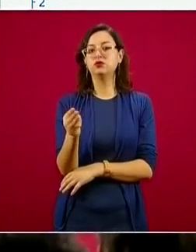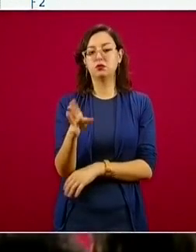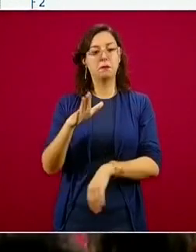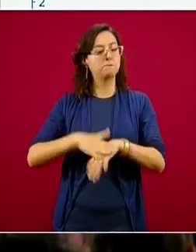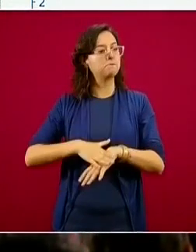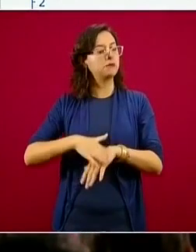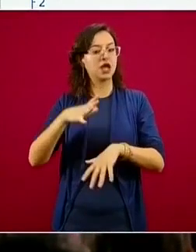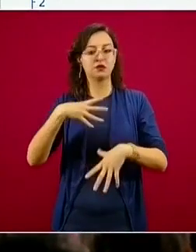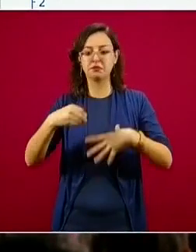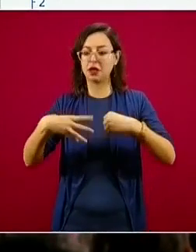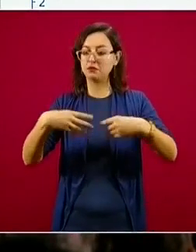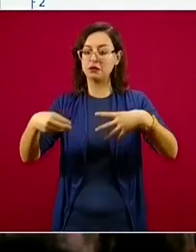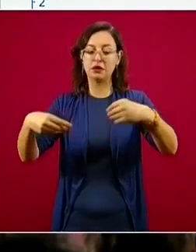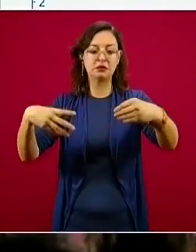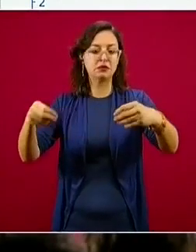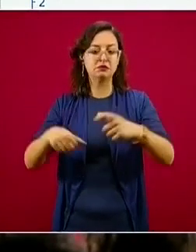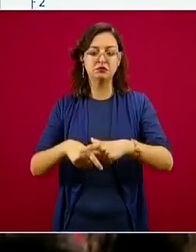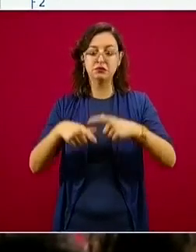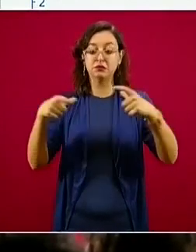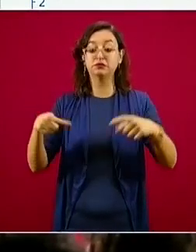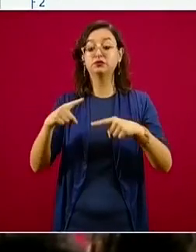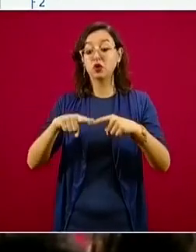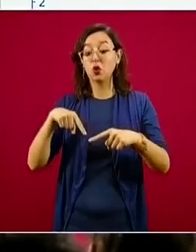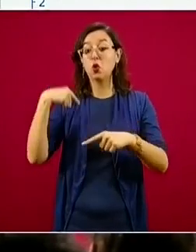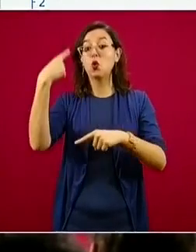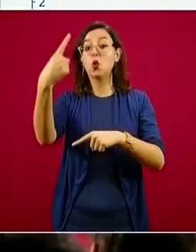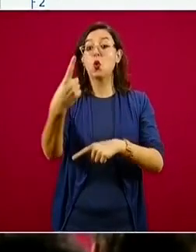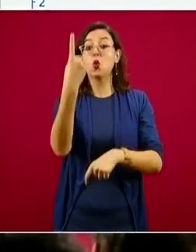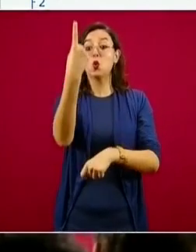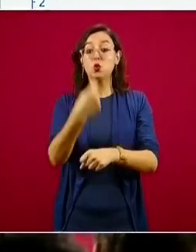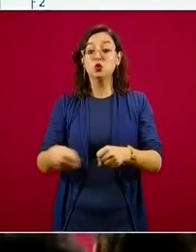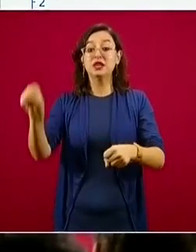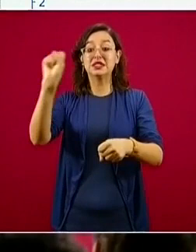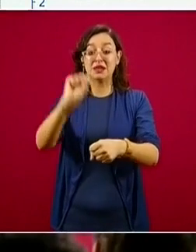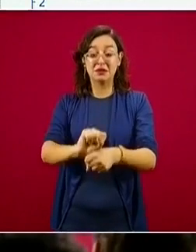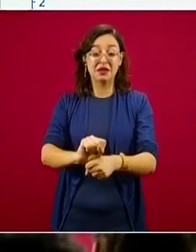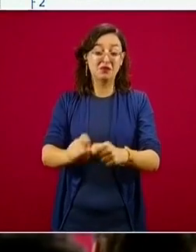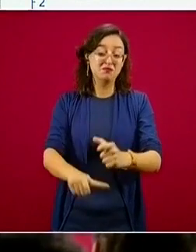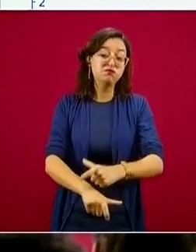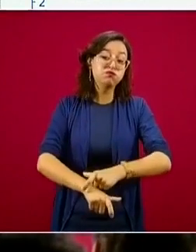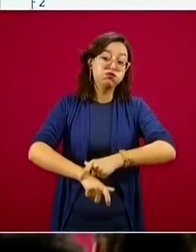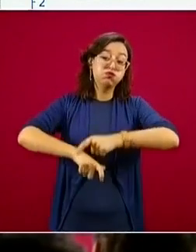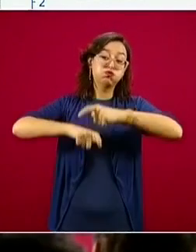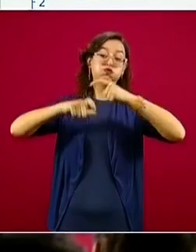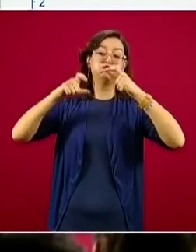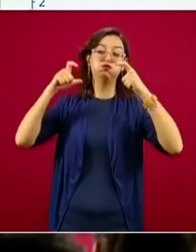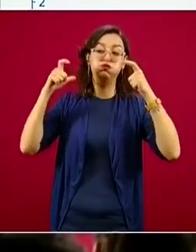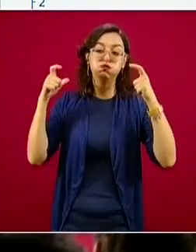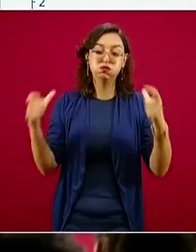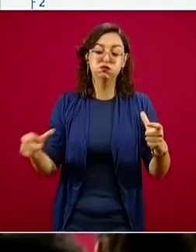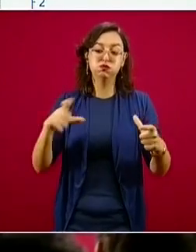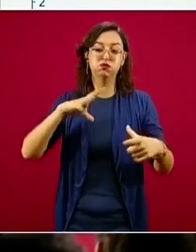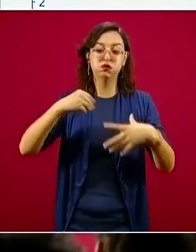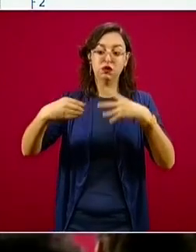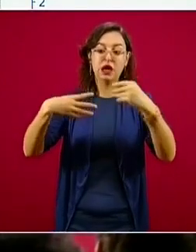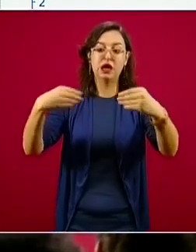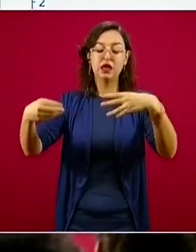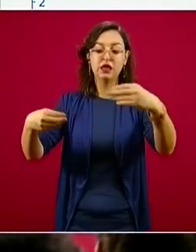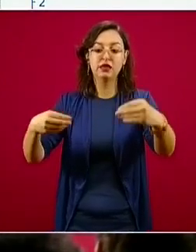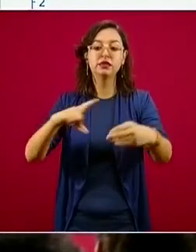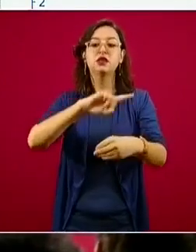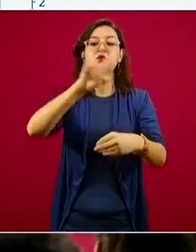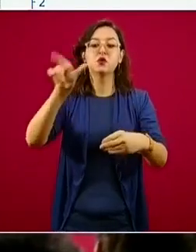entonces nos faltan todavía una semana hasta llegar a ese momento cumbre y después empezará a